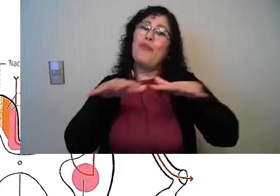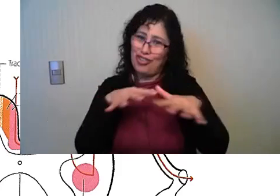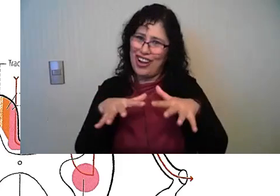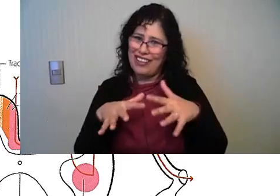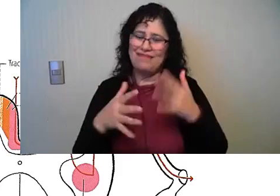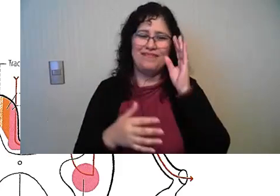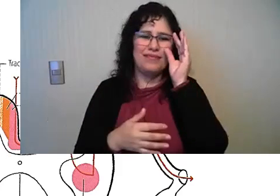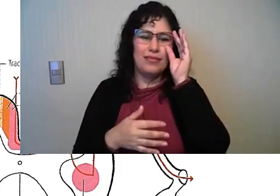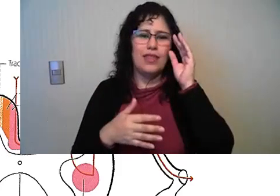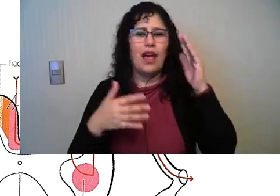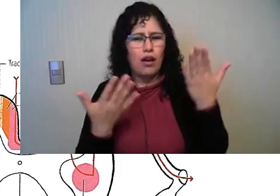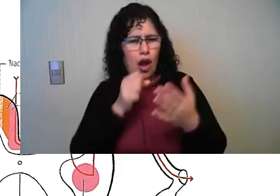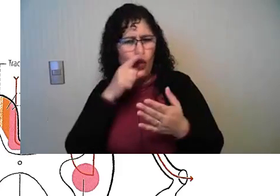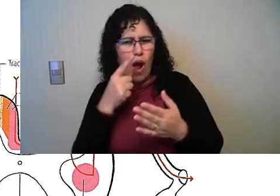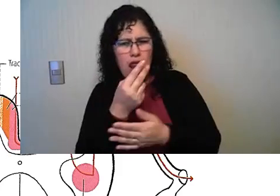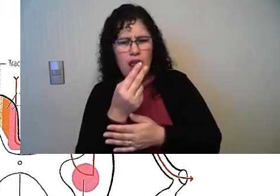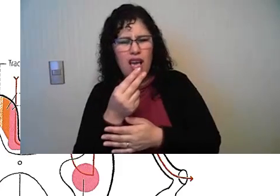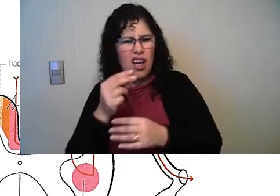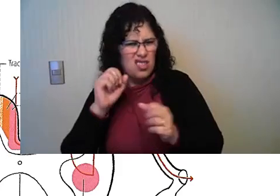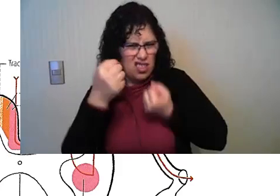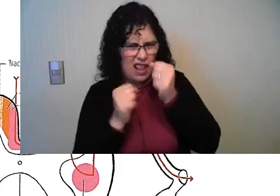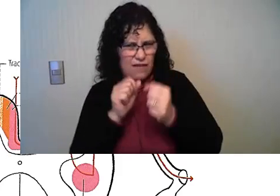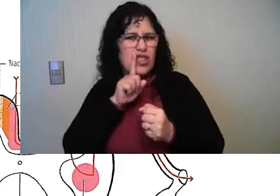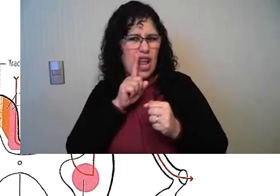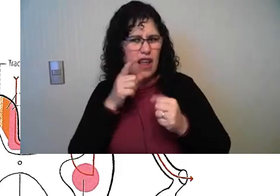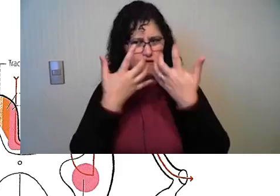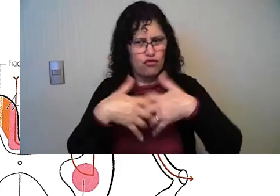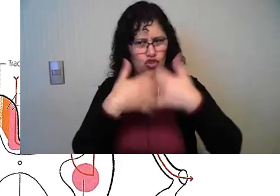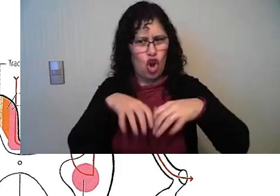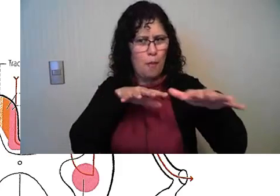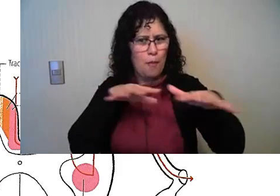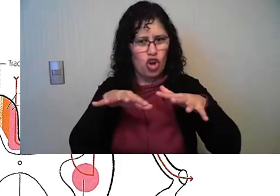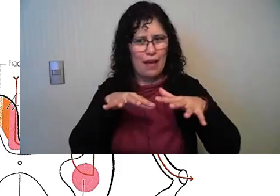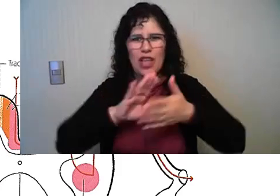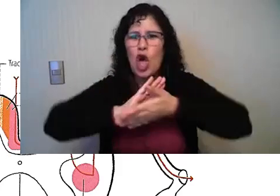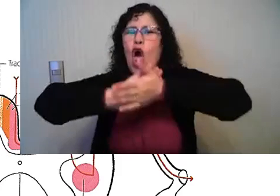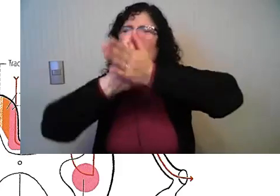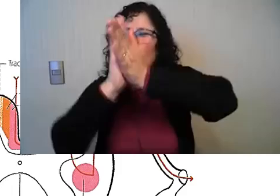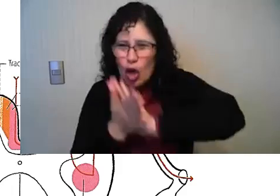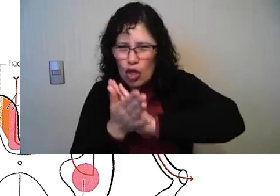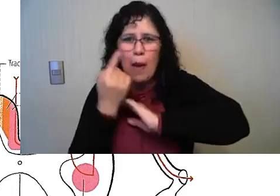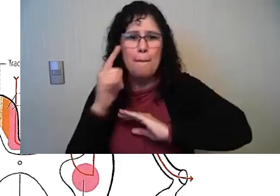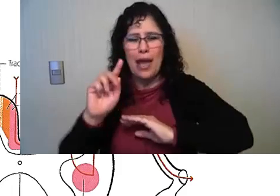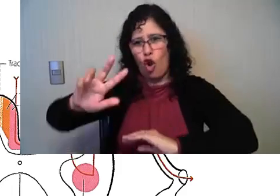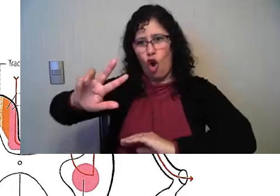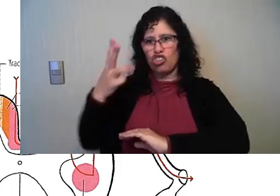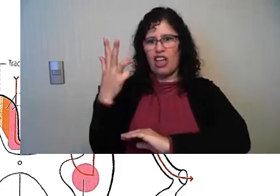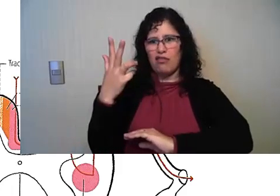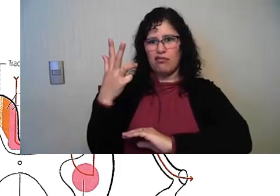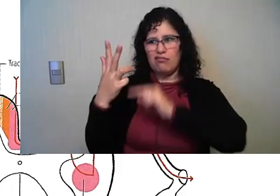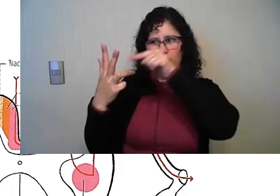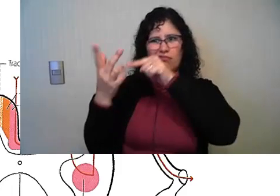con función motora? Todos menos el octavo. Una forma fácil de aprenderlo, son todos menos